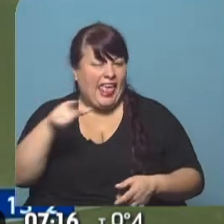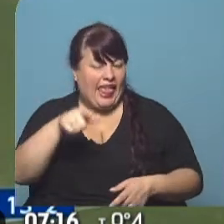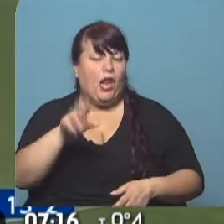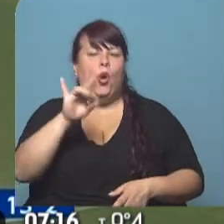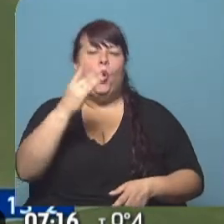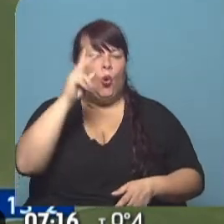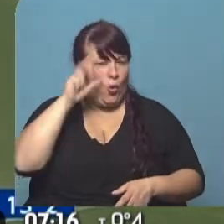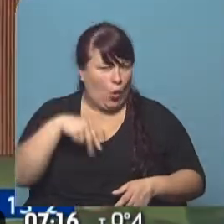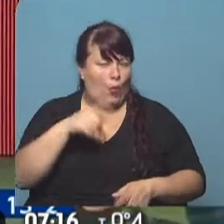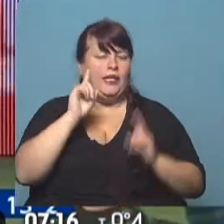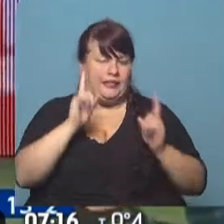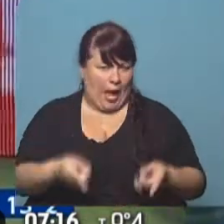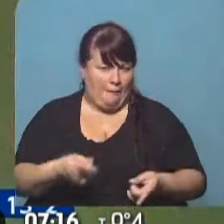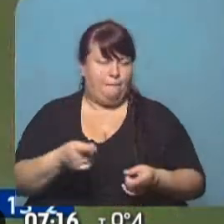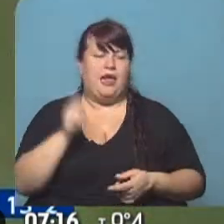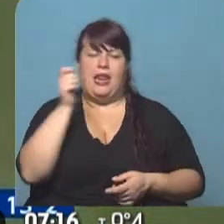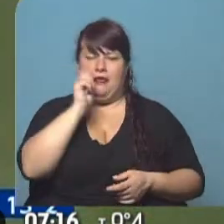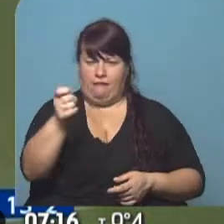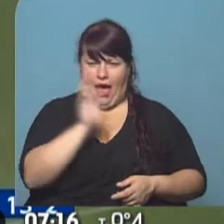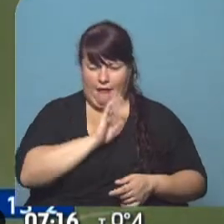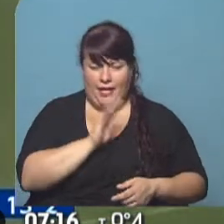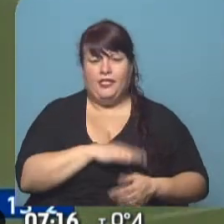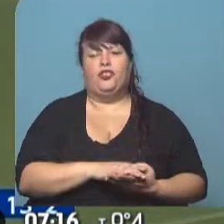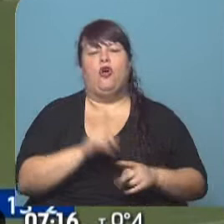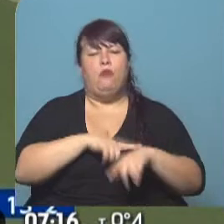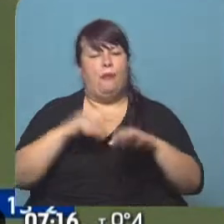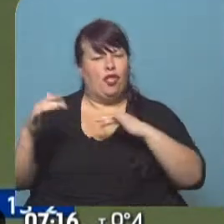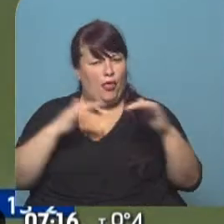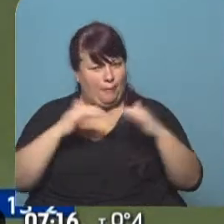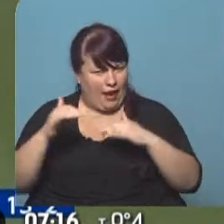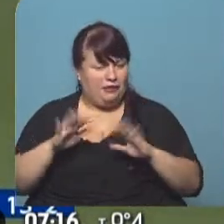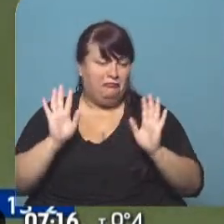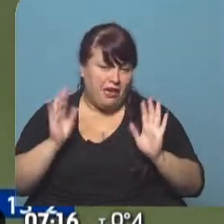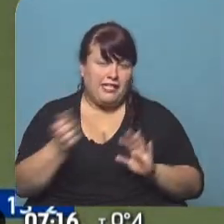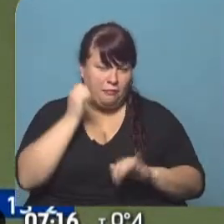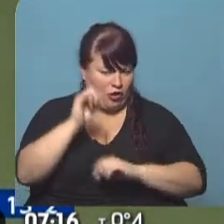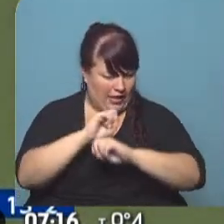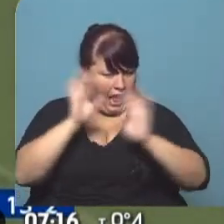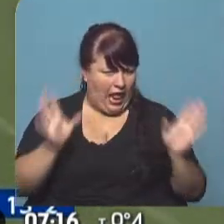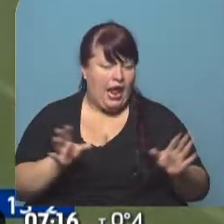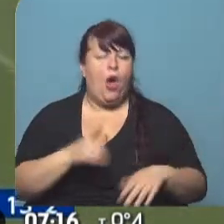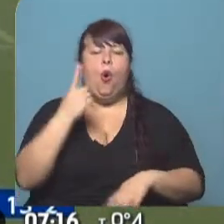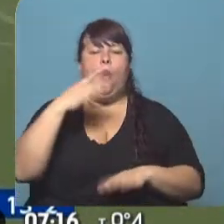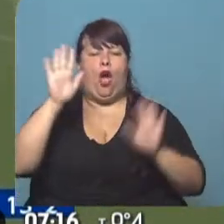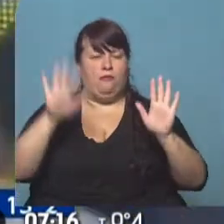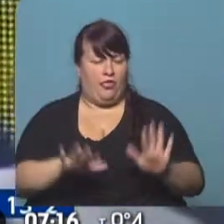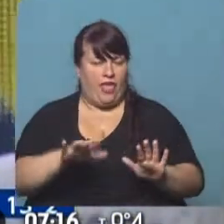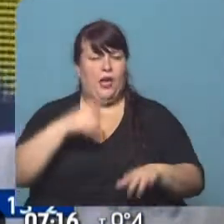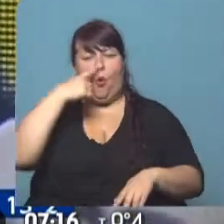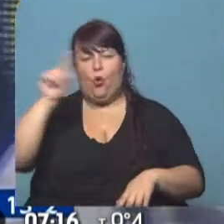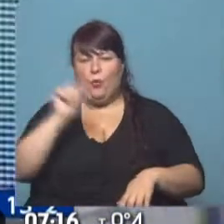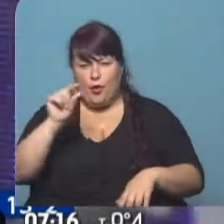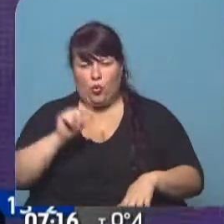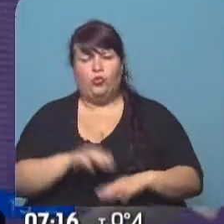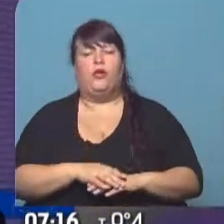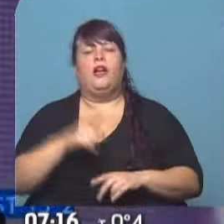Rubén pasó por la misma situación ante Barrios durante el partido. Vale la pena aclararlo. Con un jugador menos jugó los últimos minutos. Ya